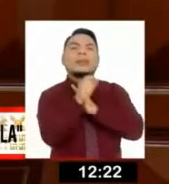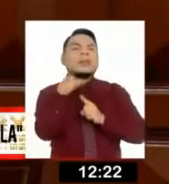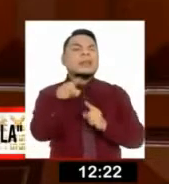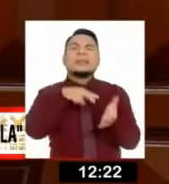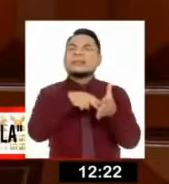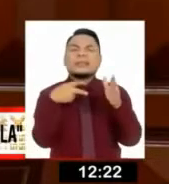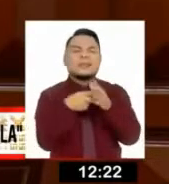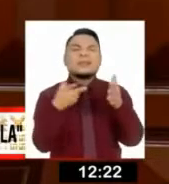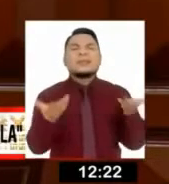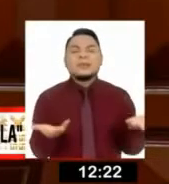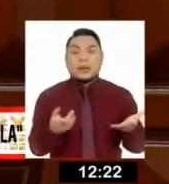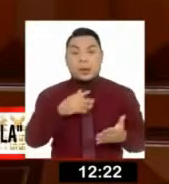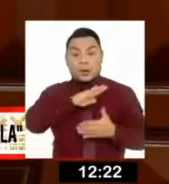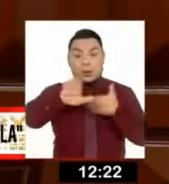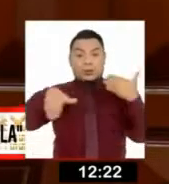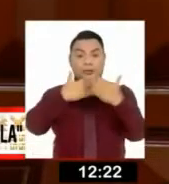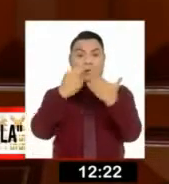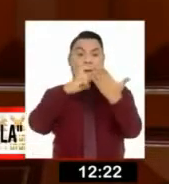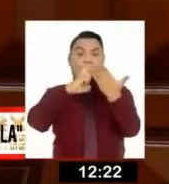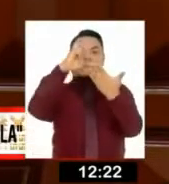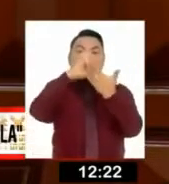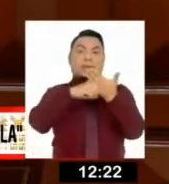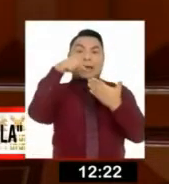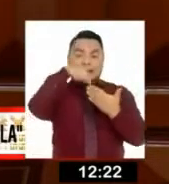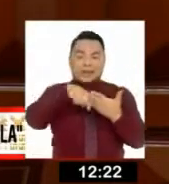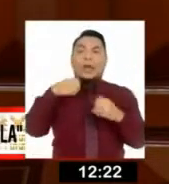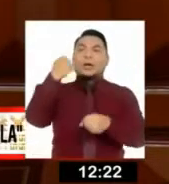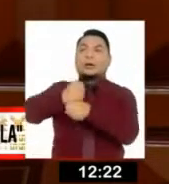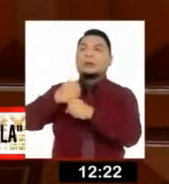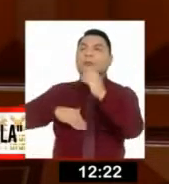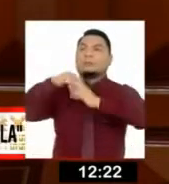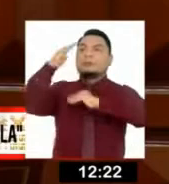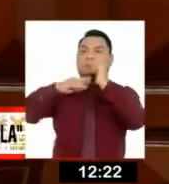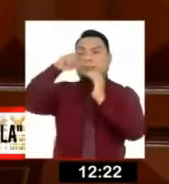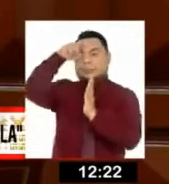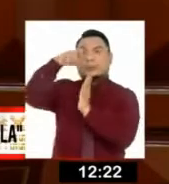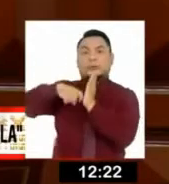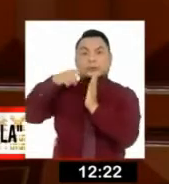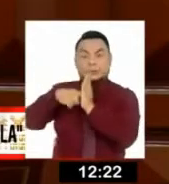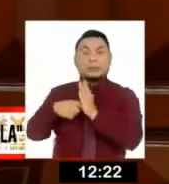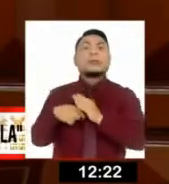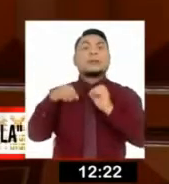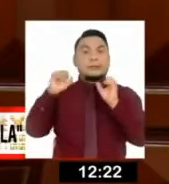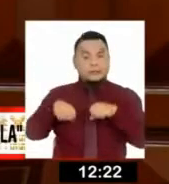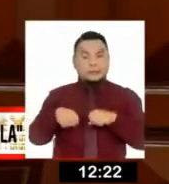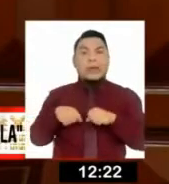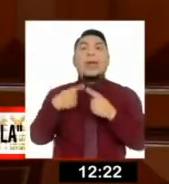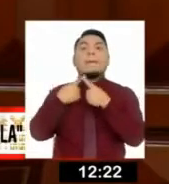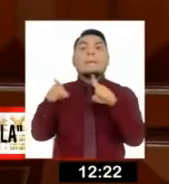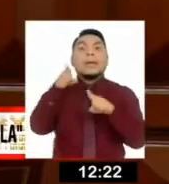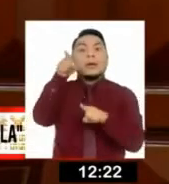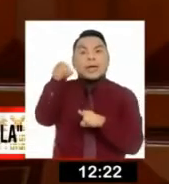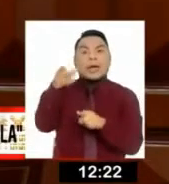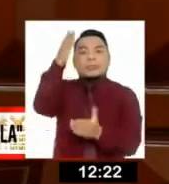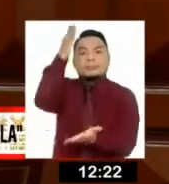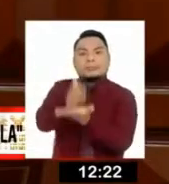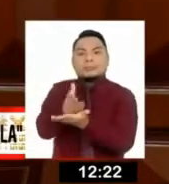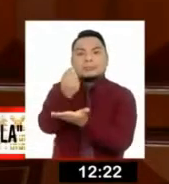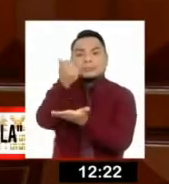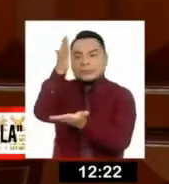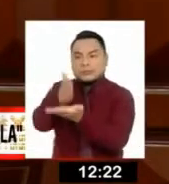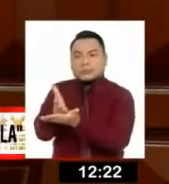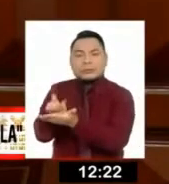significa que todo proyecto debe contribuir, entre otros, con dinamizar la